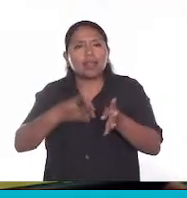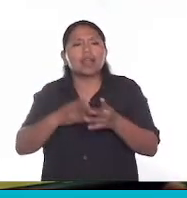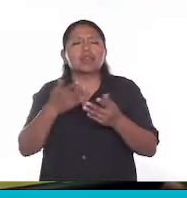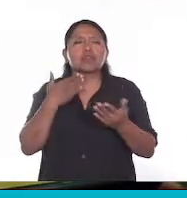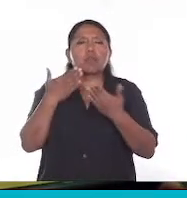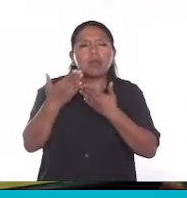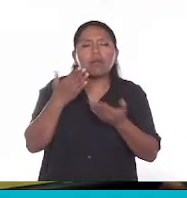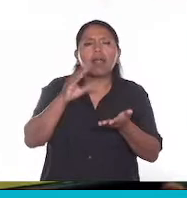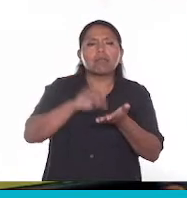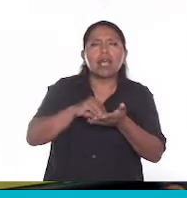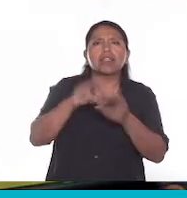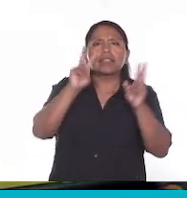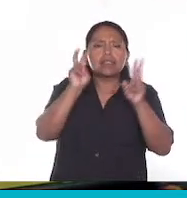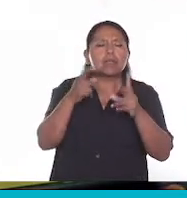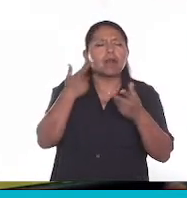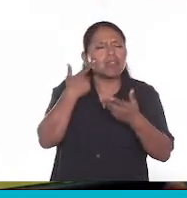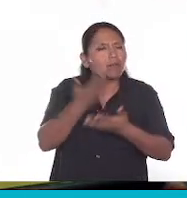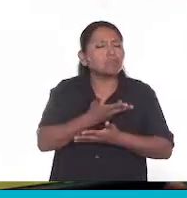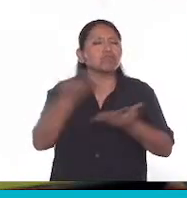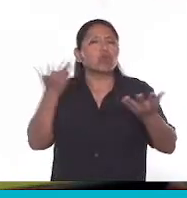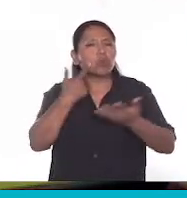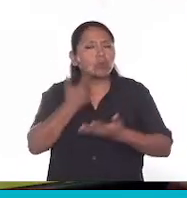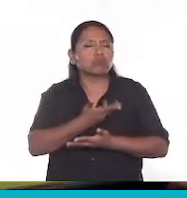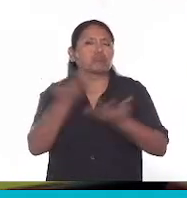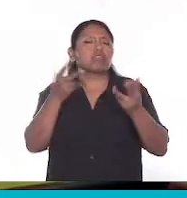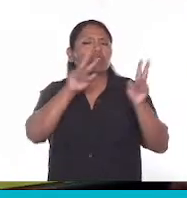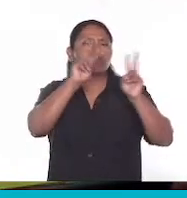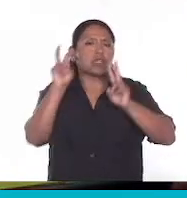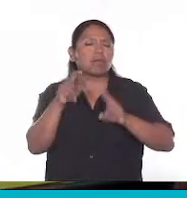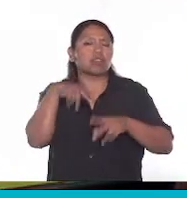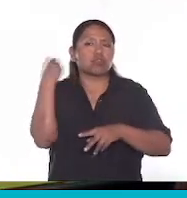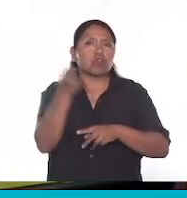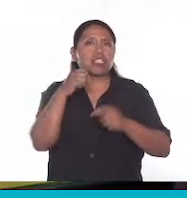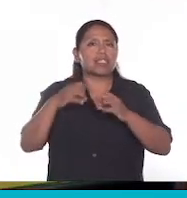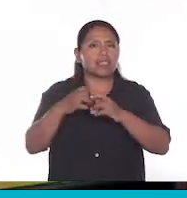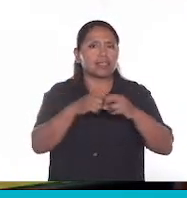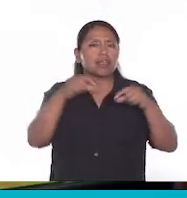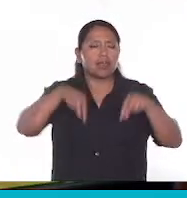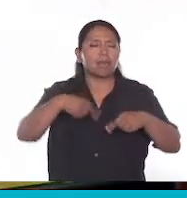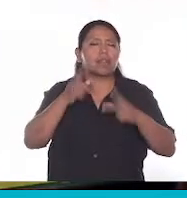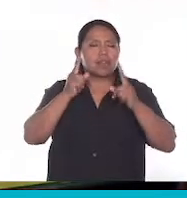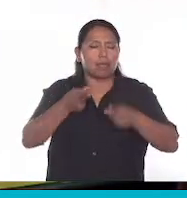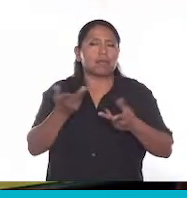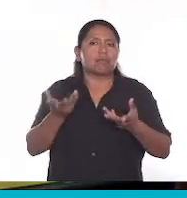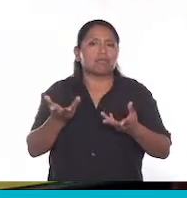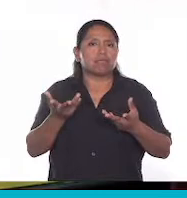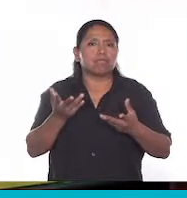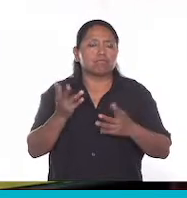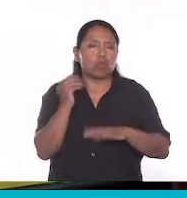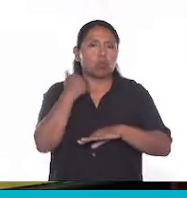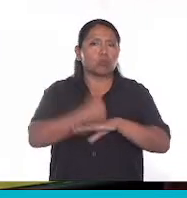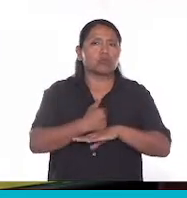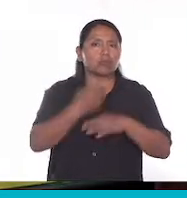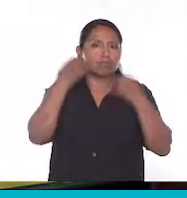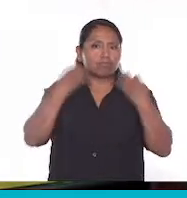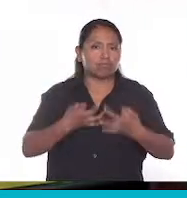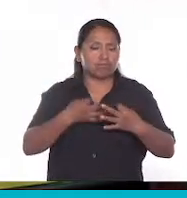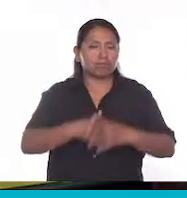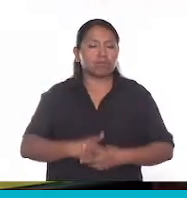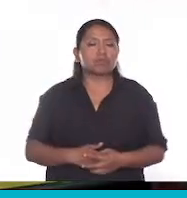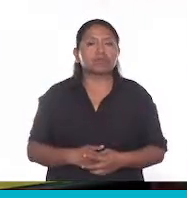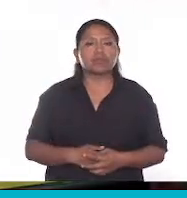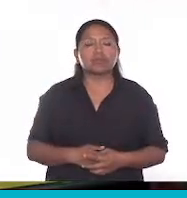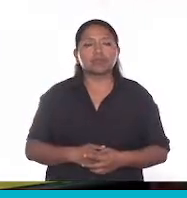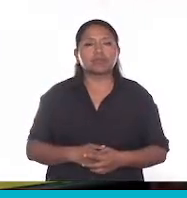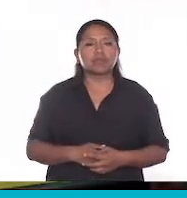hablar un poco más de este tema, tenemos que traer esos temas y es importante que en esta Cámara también nos posicionemos, ¿no? Y en términos